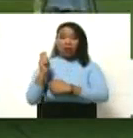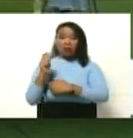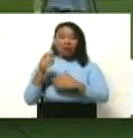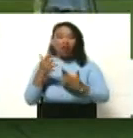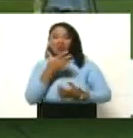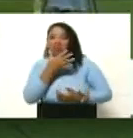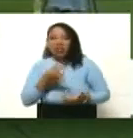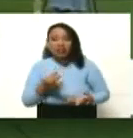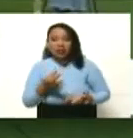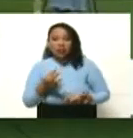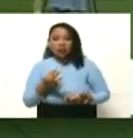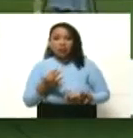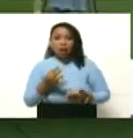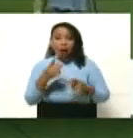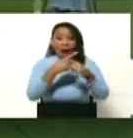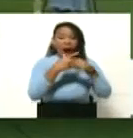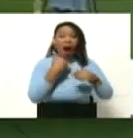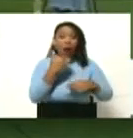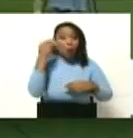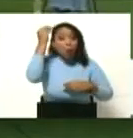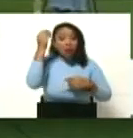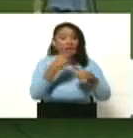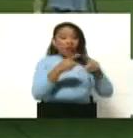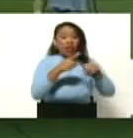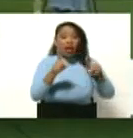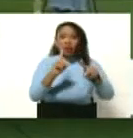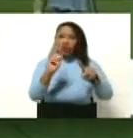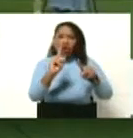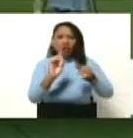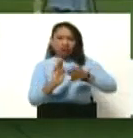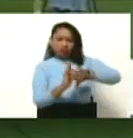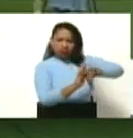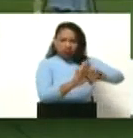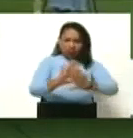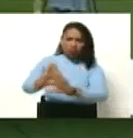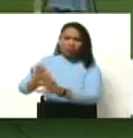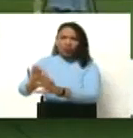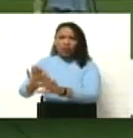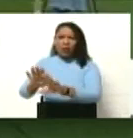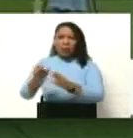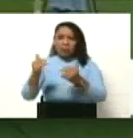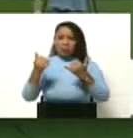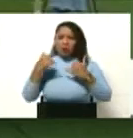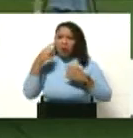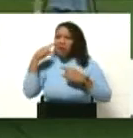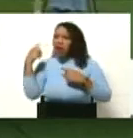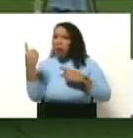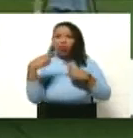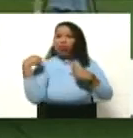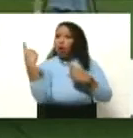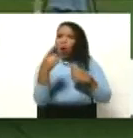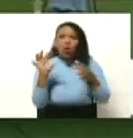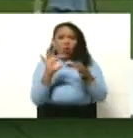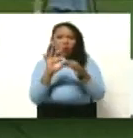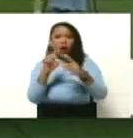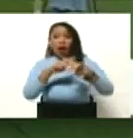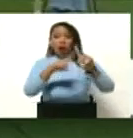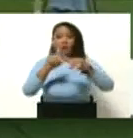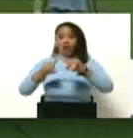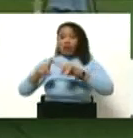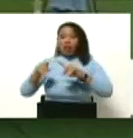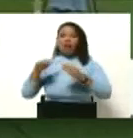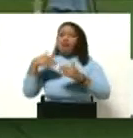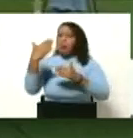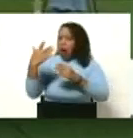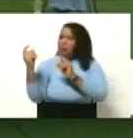lado cualquier diferencia y busquemos las cosas que en verdad nos unen. Y trabajemos duro en las cosas que nos unen. Ya las diferencias después las